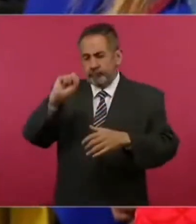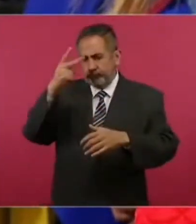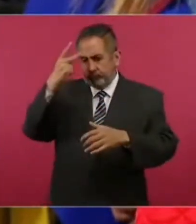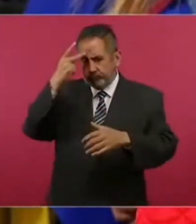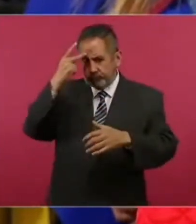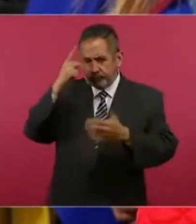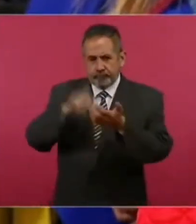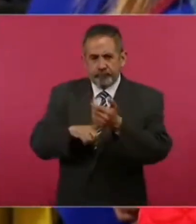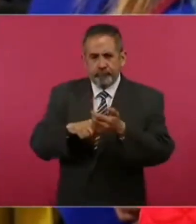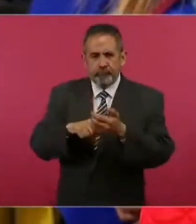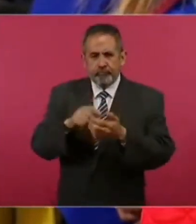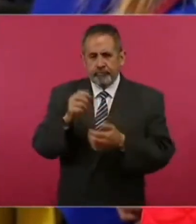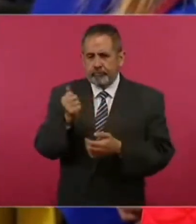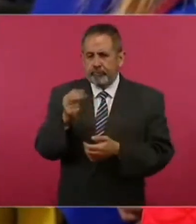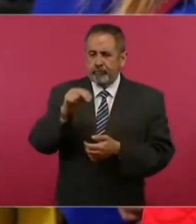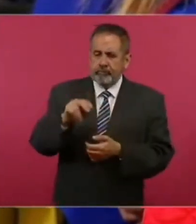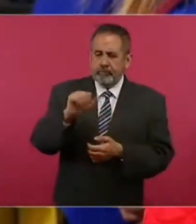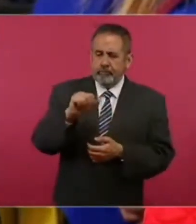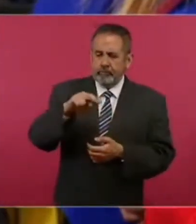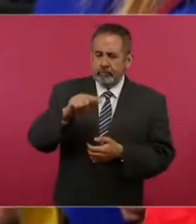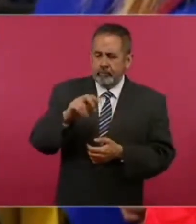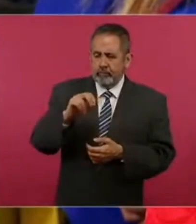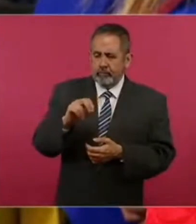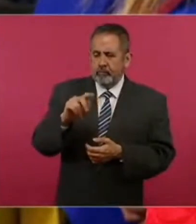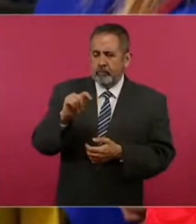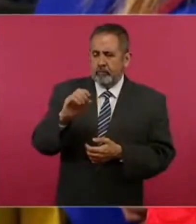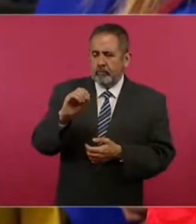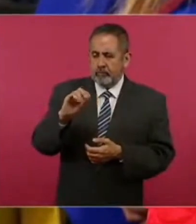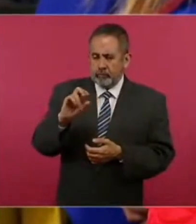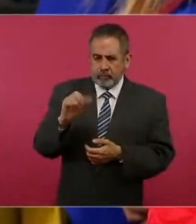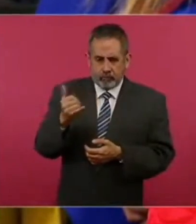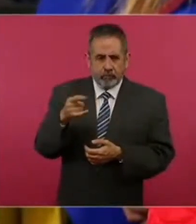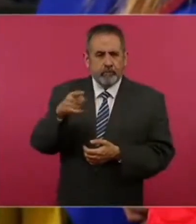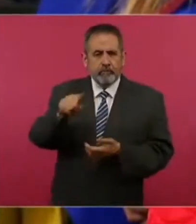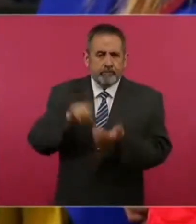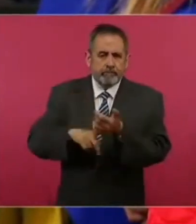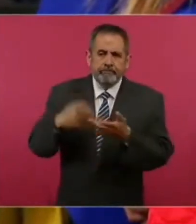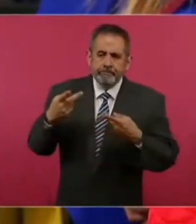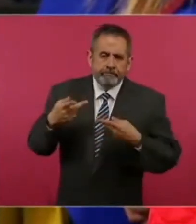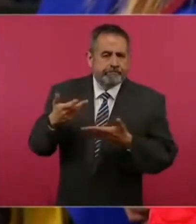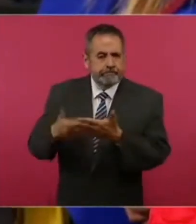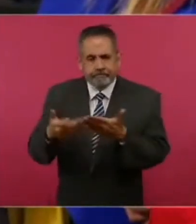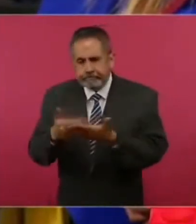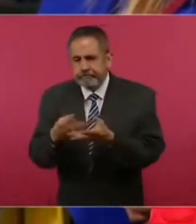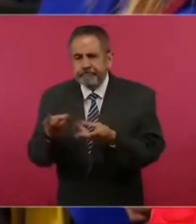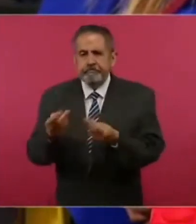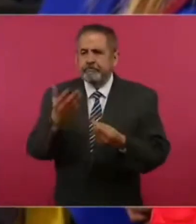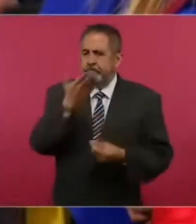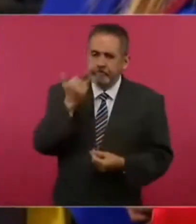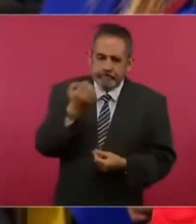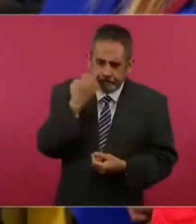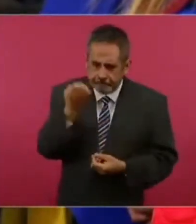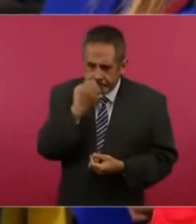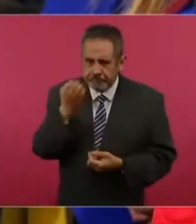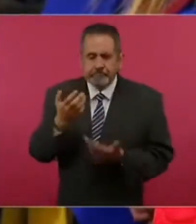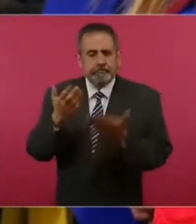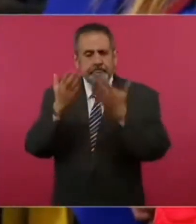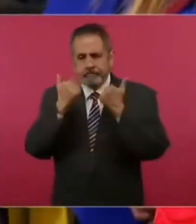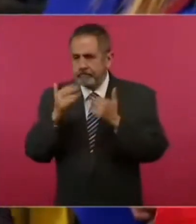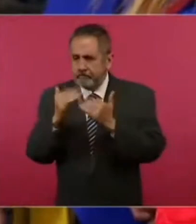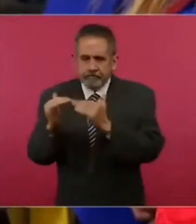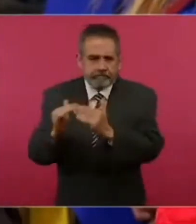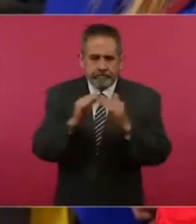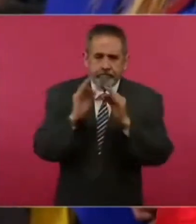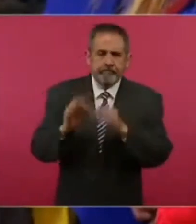Potosí de San Antonio tocóy acerca de las carencias que tenían en su comunidad acerca de escuelas la falta de